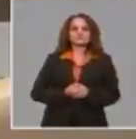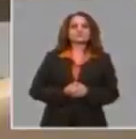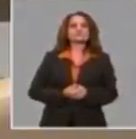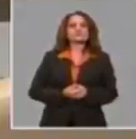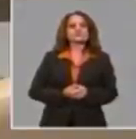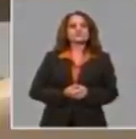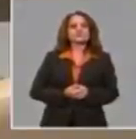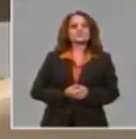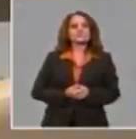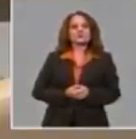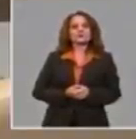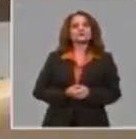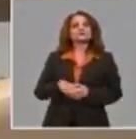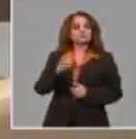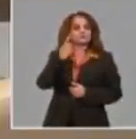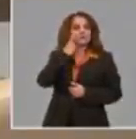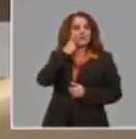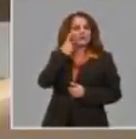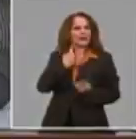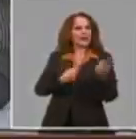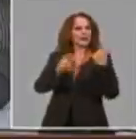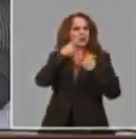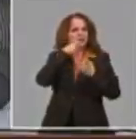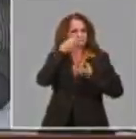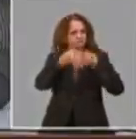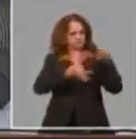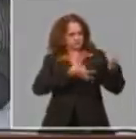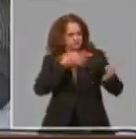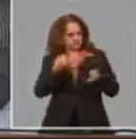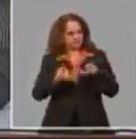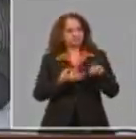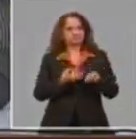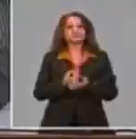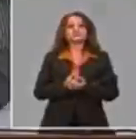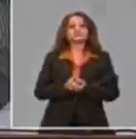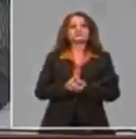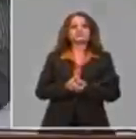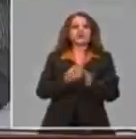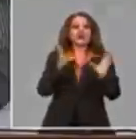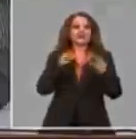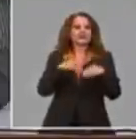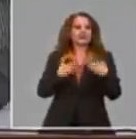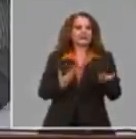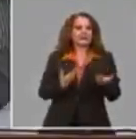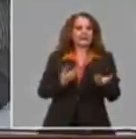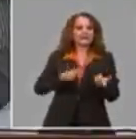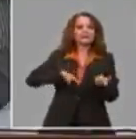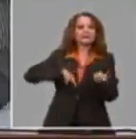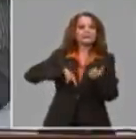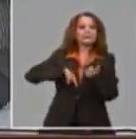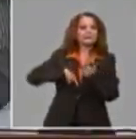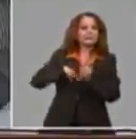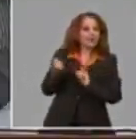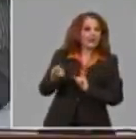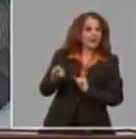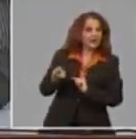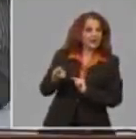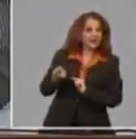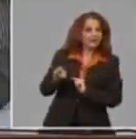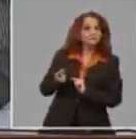entrar en alguna consideración y también toda esta figura como se va